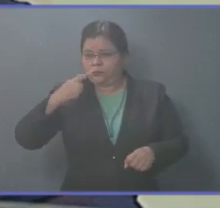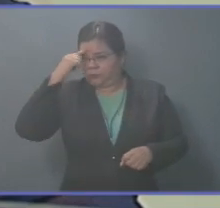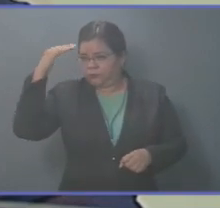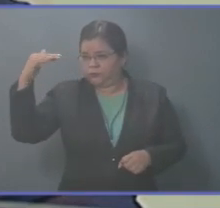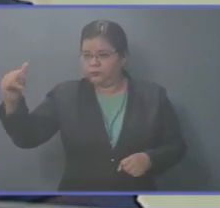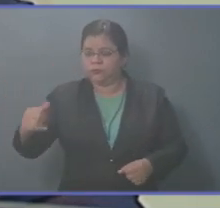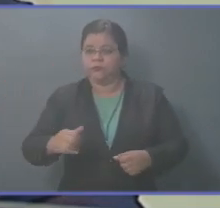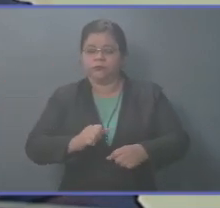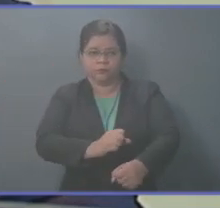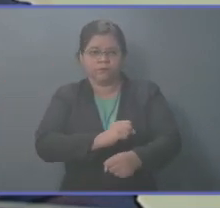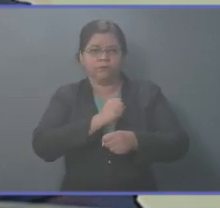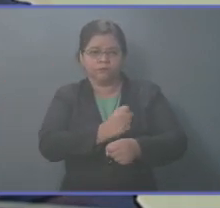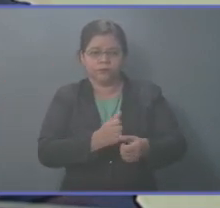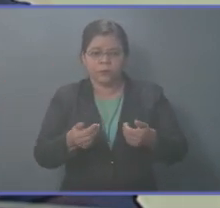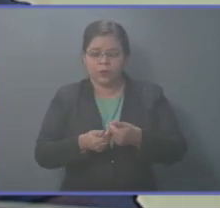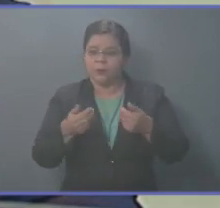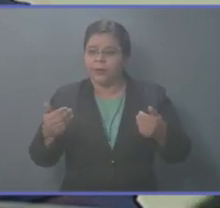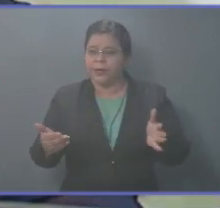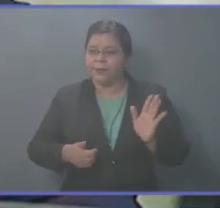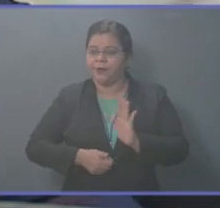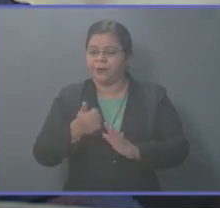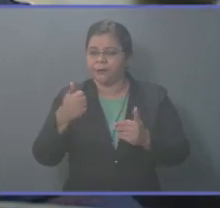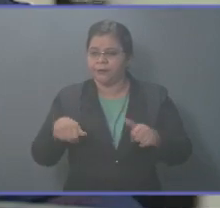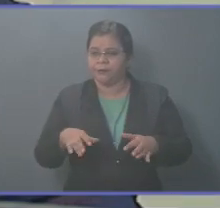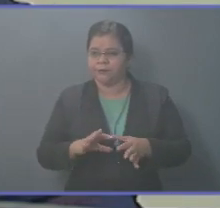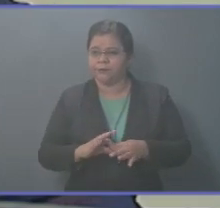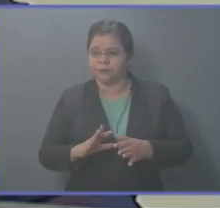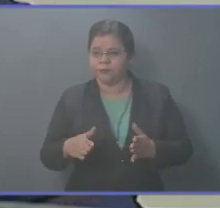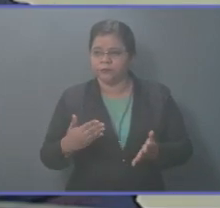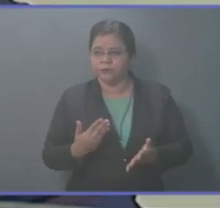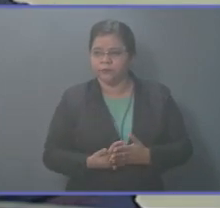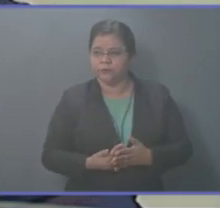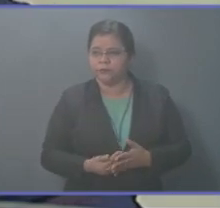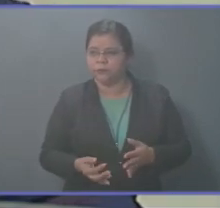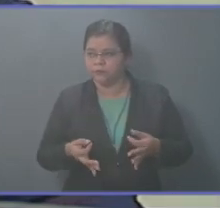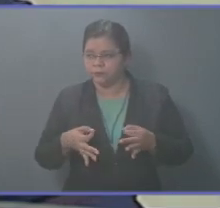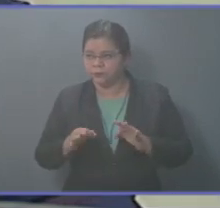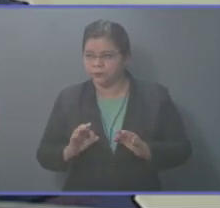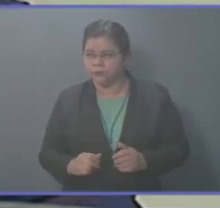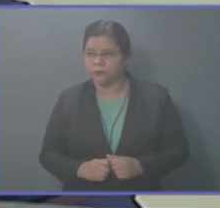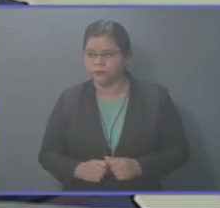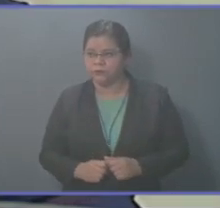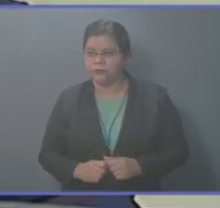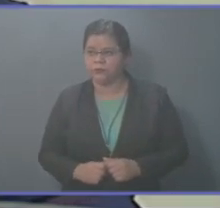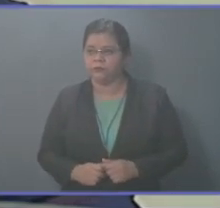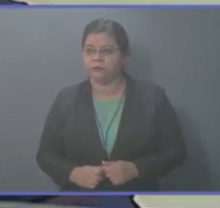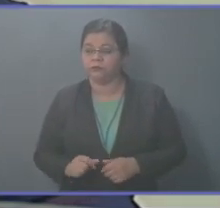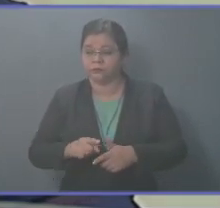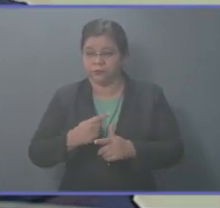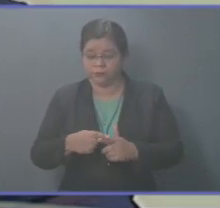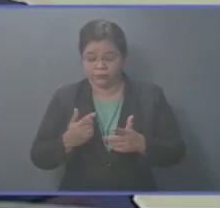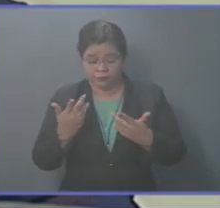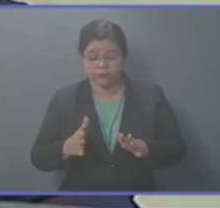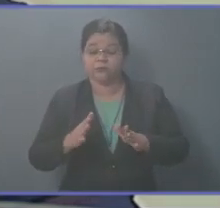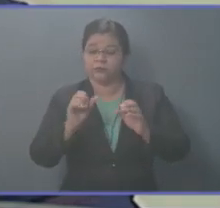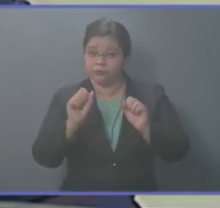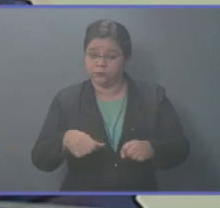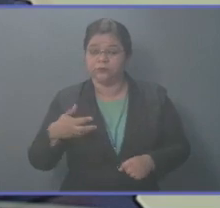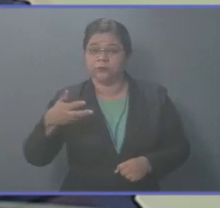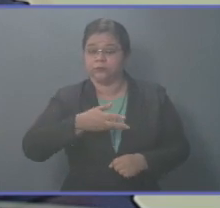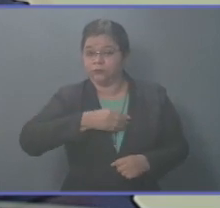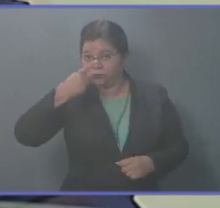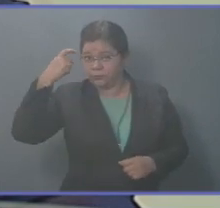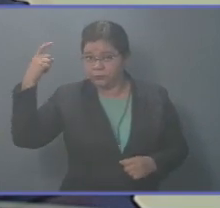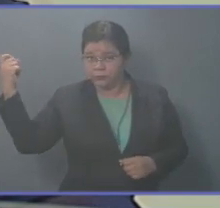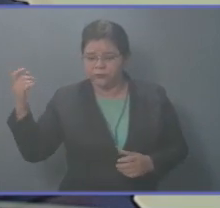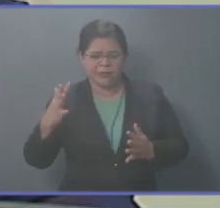separación de poderes mediante el uso de la Fuerza Armada y Pública. Frente a esta situación, esta sala considera pertinente recordar